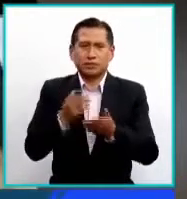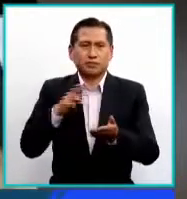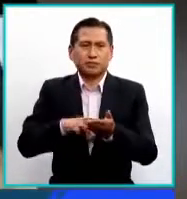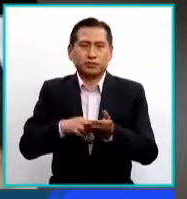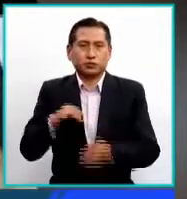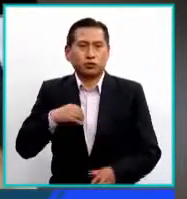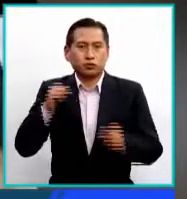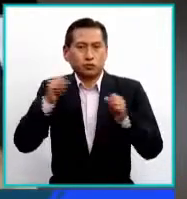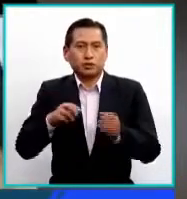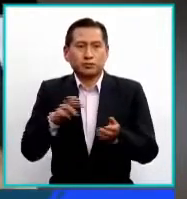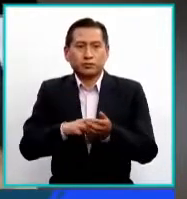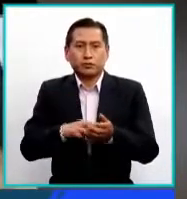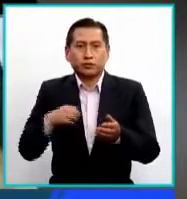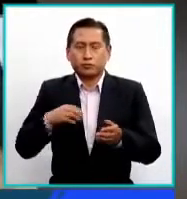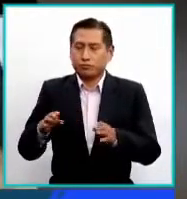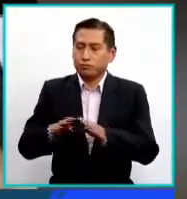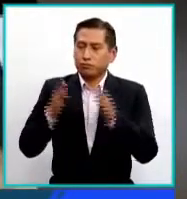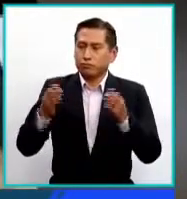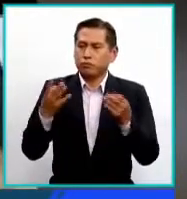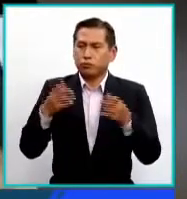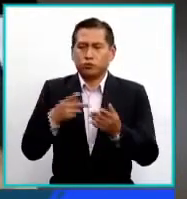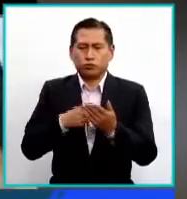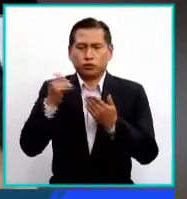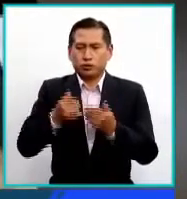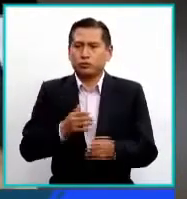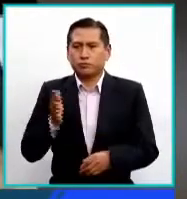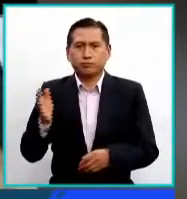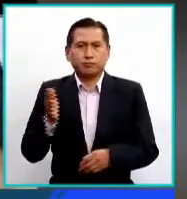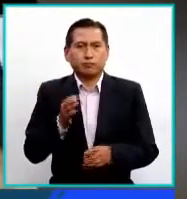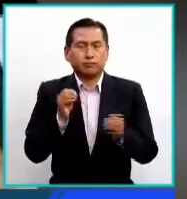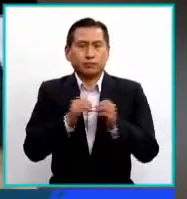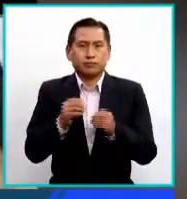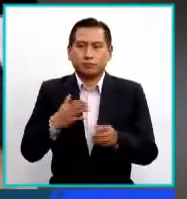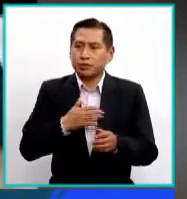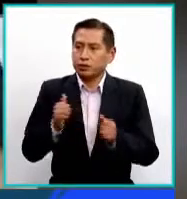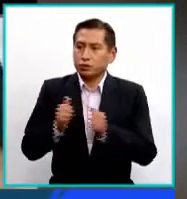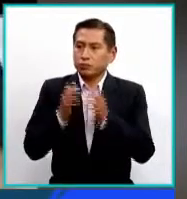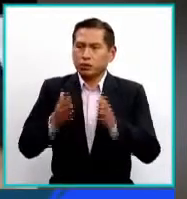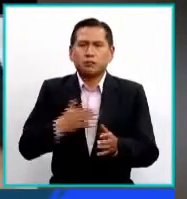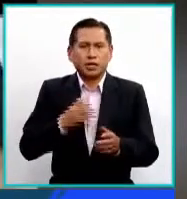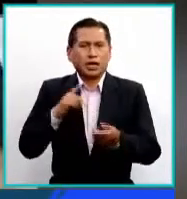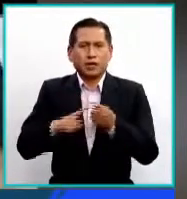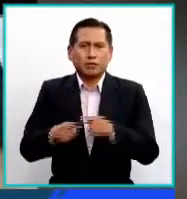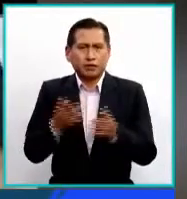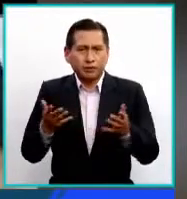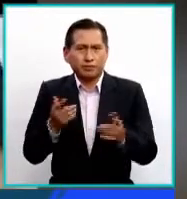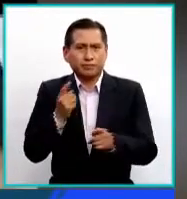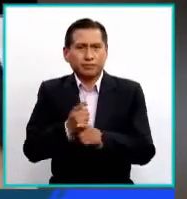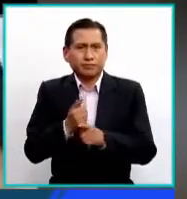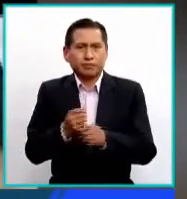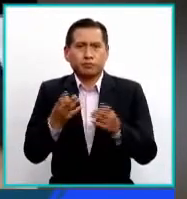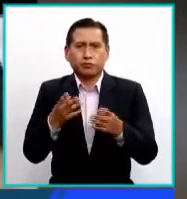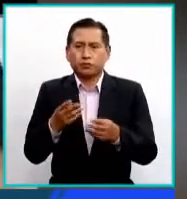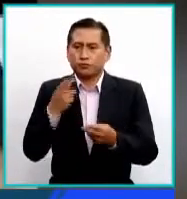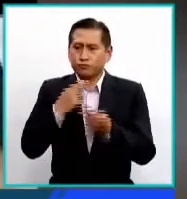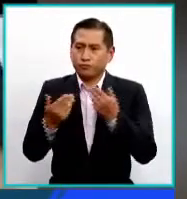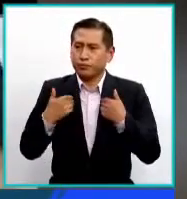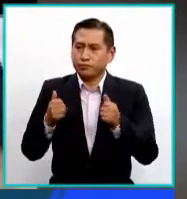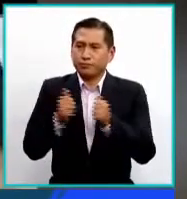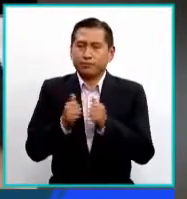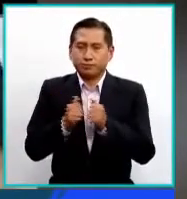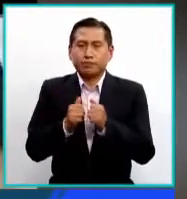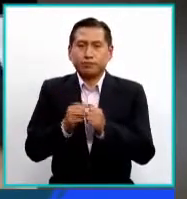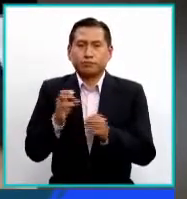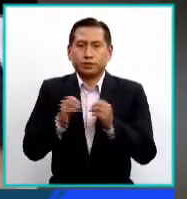de, o sea, me ha abierto las puertas de varios proyectos, es mi compañero, es mi amigo, pues, así como hay mucho cariño y